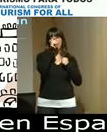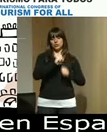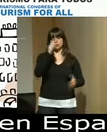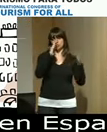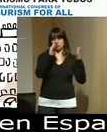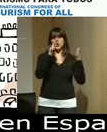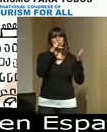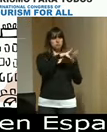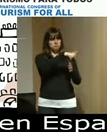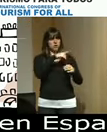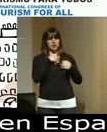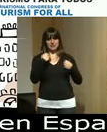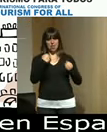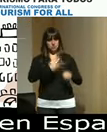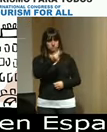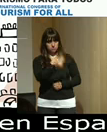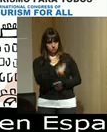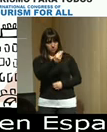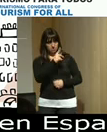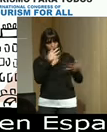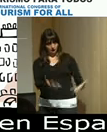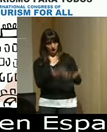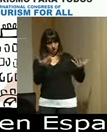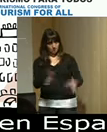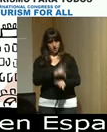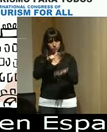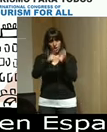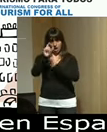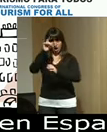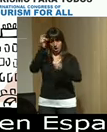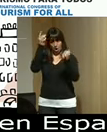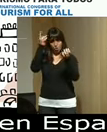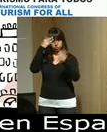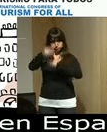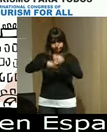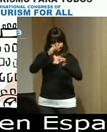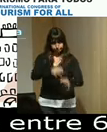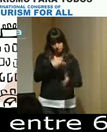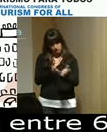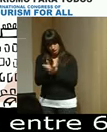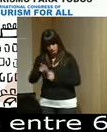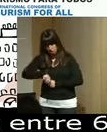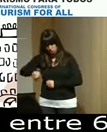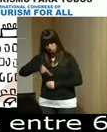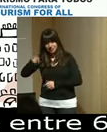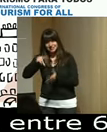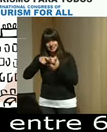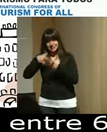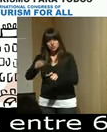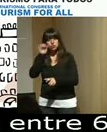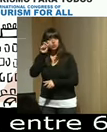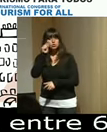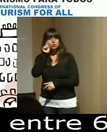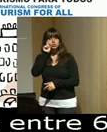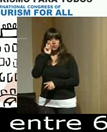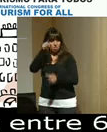autonomía suficiente para realizar actividades de ocio y tiempo libre. Por otro lado, como todos sabemos, el sector turístico está considerado el primer